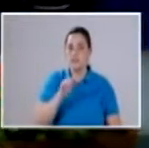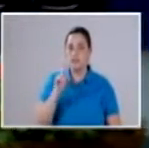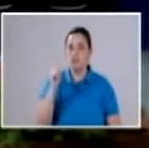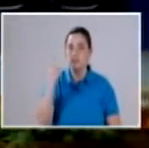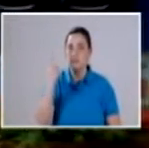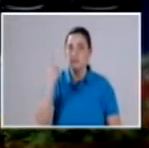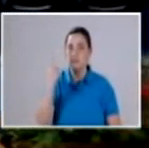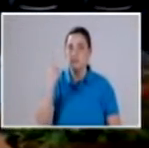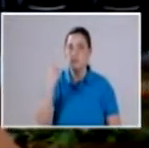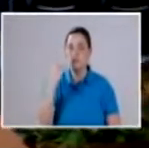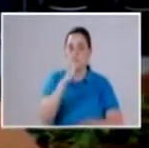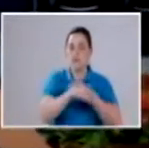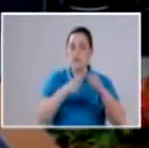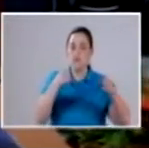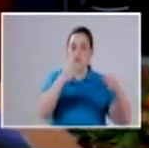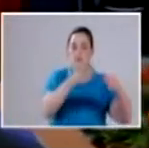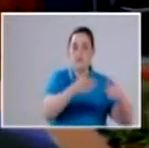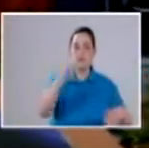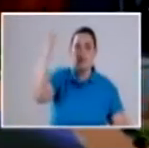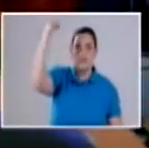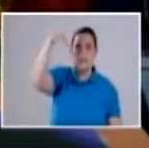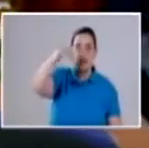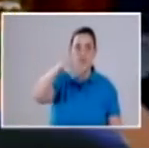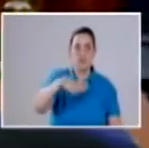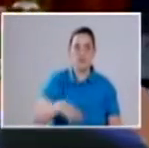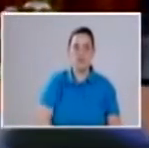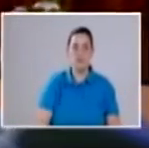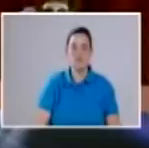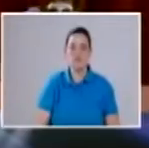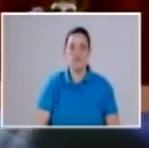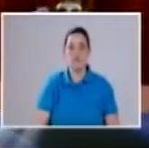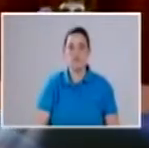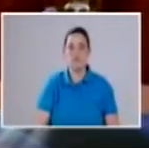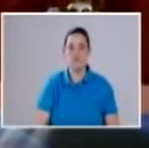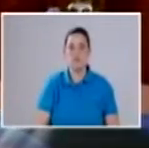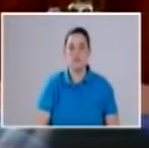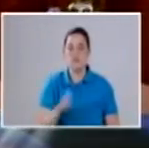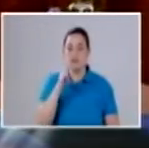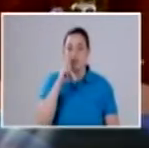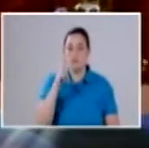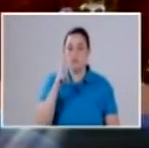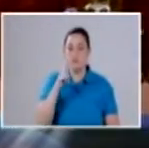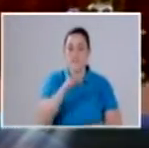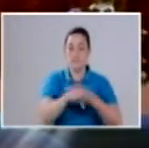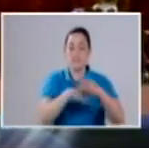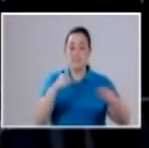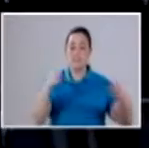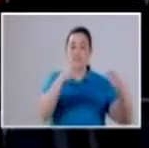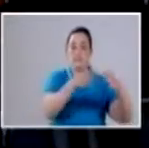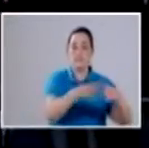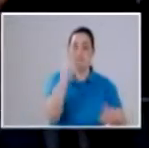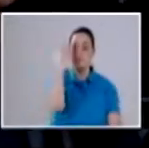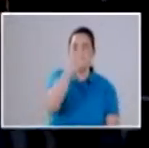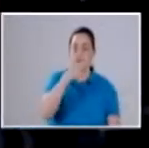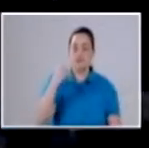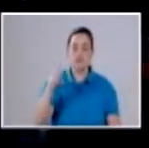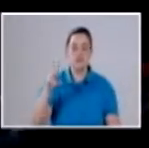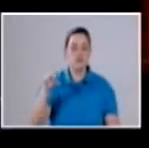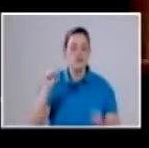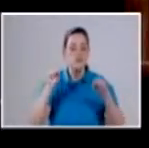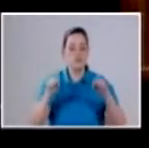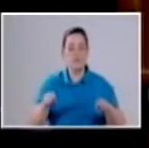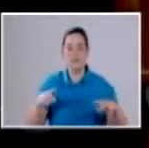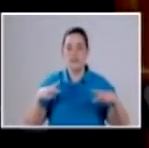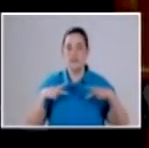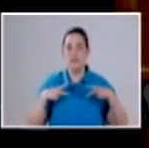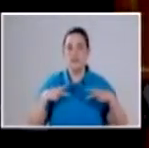luz, pero cuando vemos el contexto y las palabras griegas, el fruto del Espíritu. Entonces no puede haber nada si no hay una